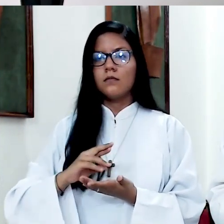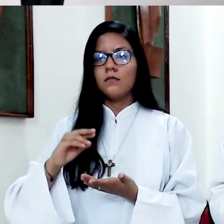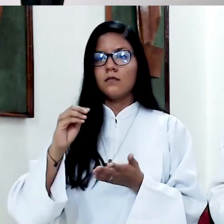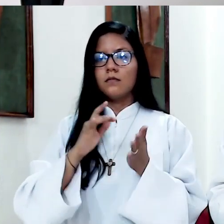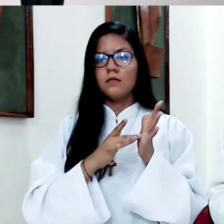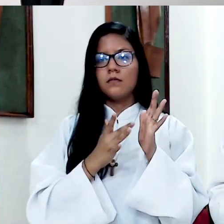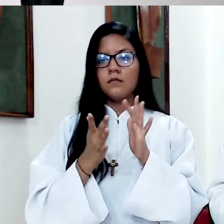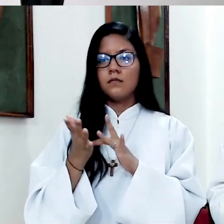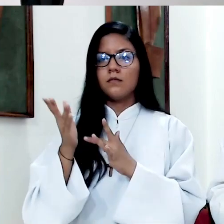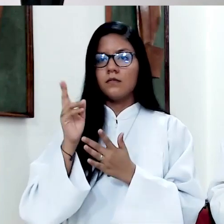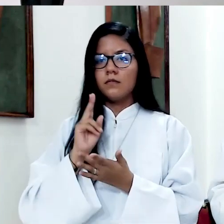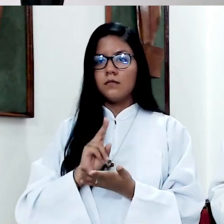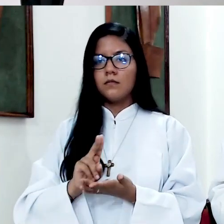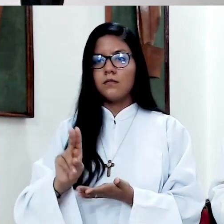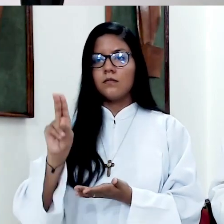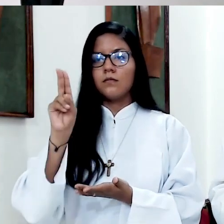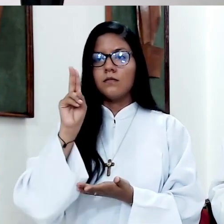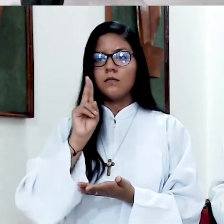Señor